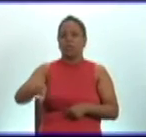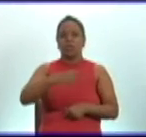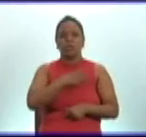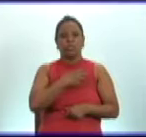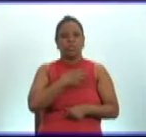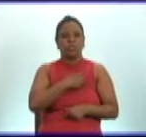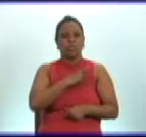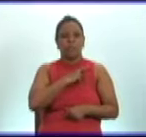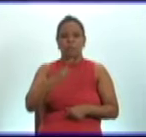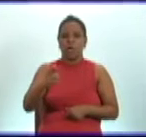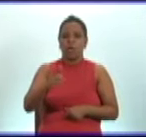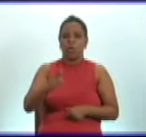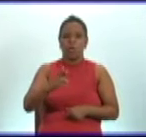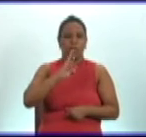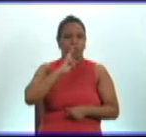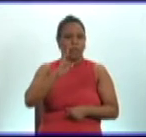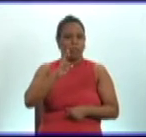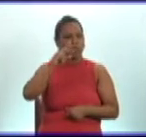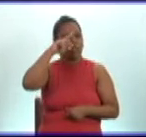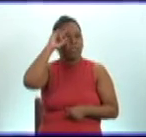de reconocerlo?